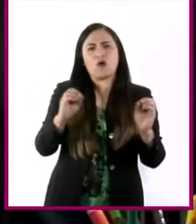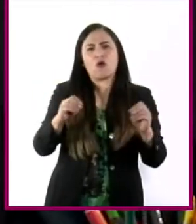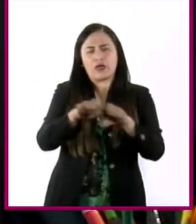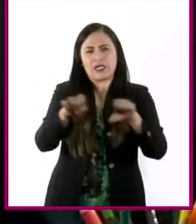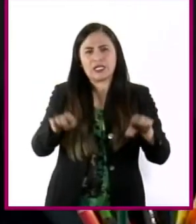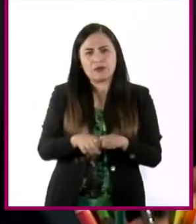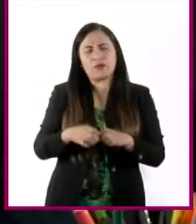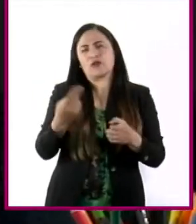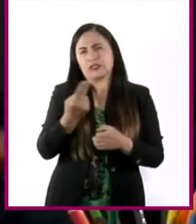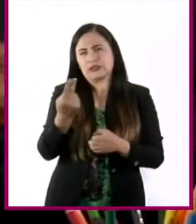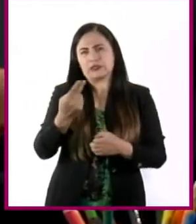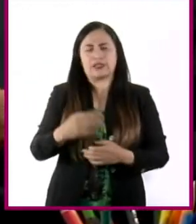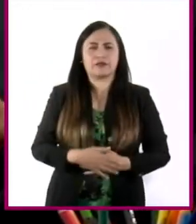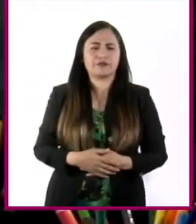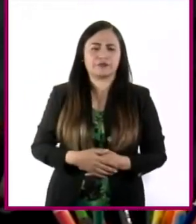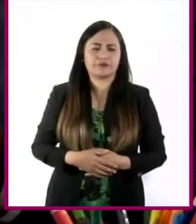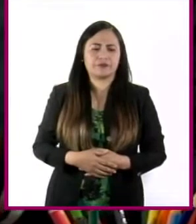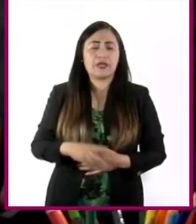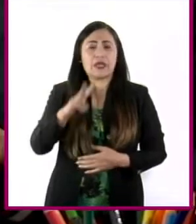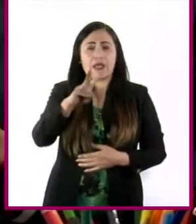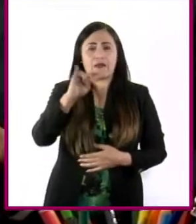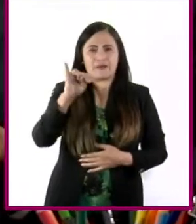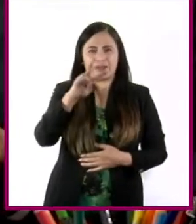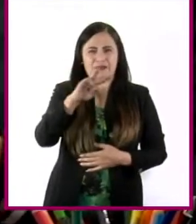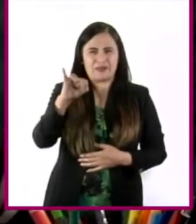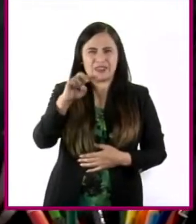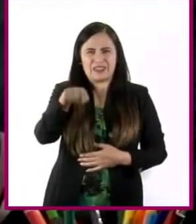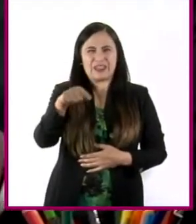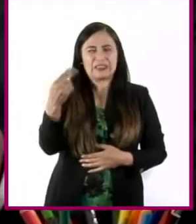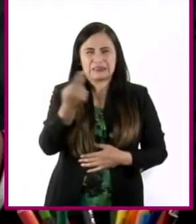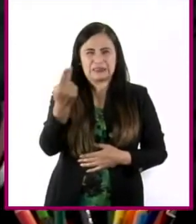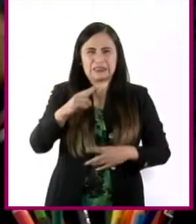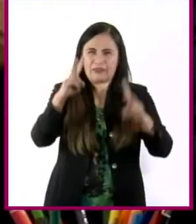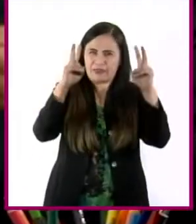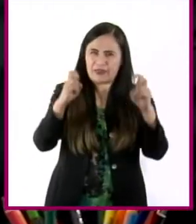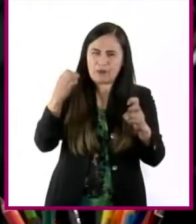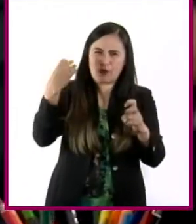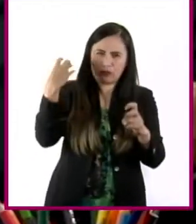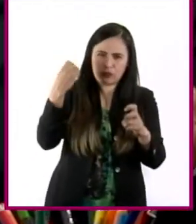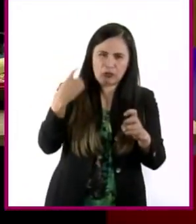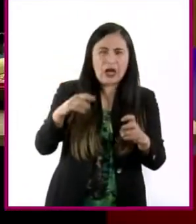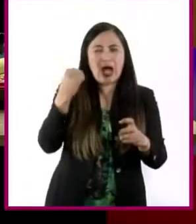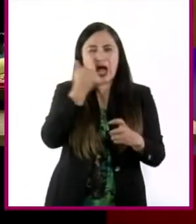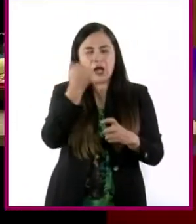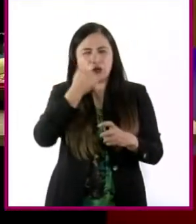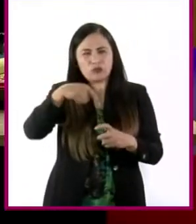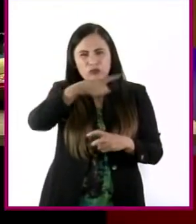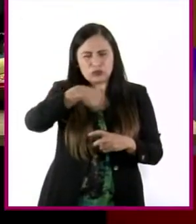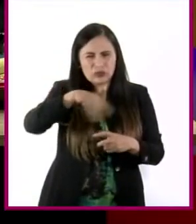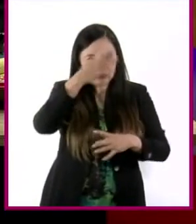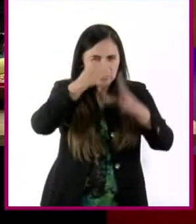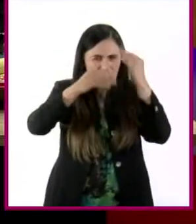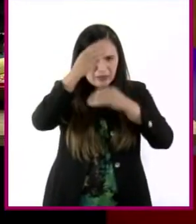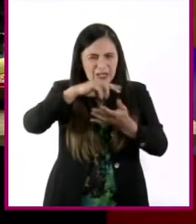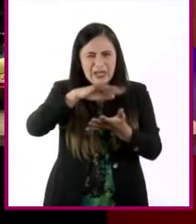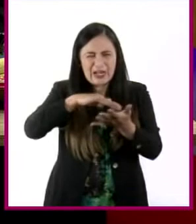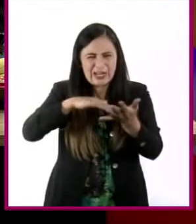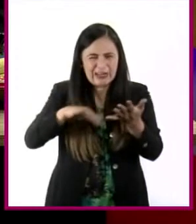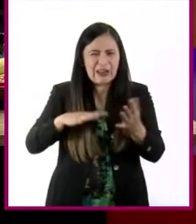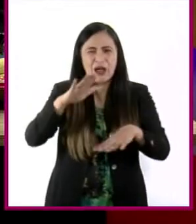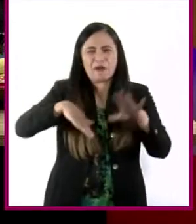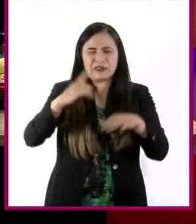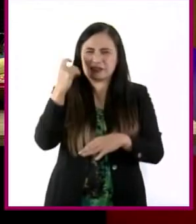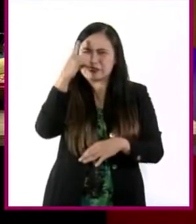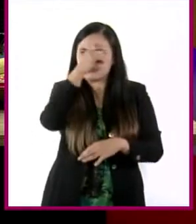necesarios. Como les comentaba, Vivi necesita hacer un discurso sobre algunas de las dificultades que tienen los estudiantes para aprender a leer y que comprendan